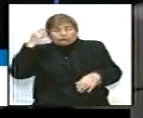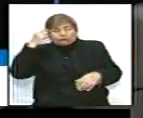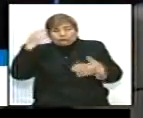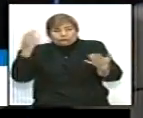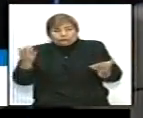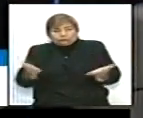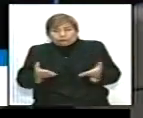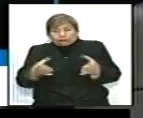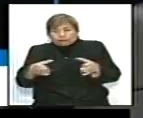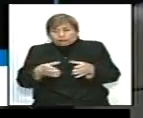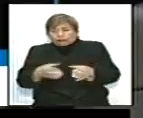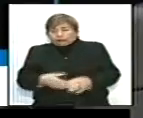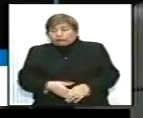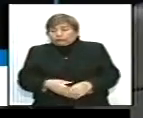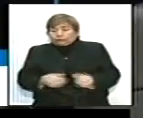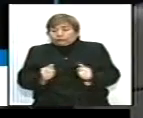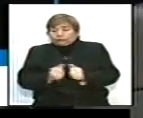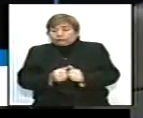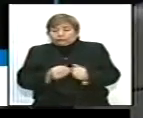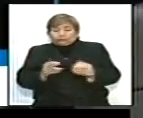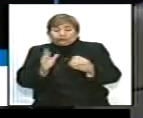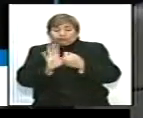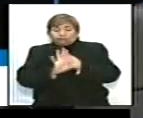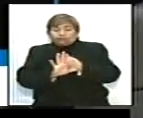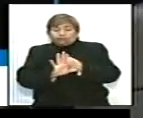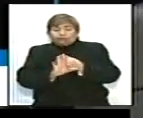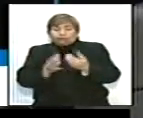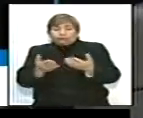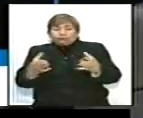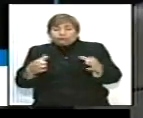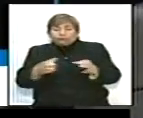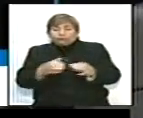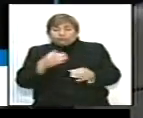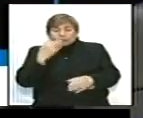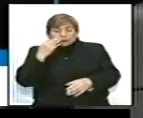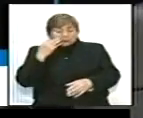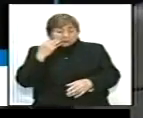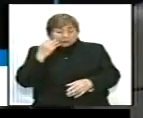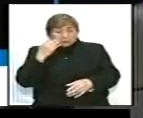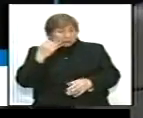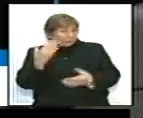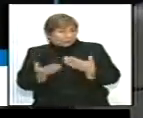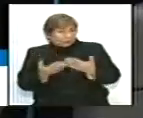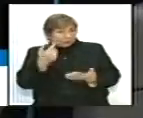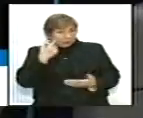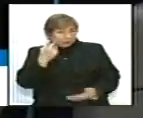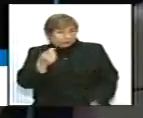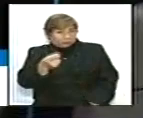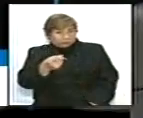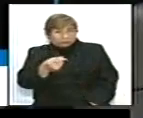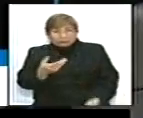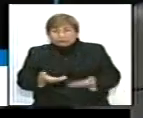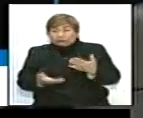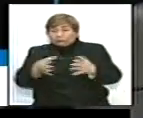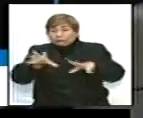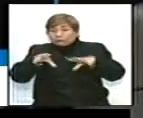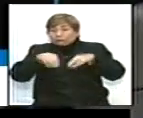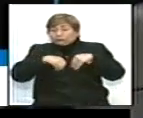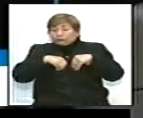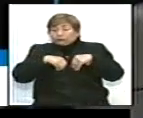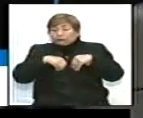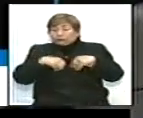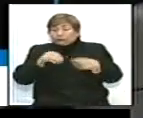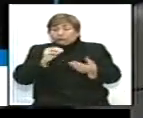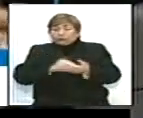en el Congreso. Con el respaldo de este Congreso. ¿Acaso no son ustedes los que han aprobado